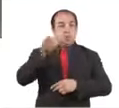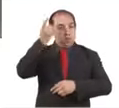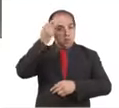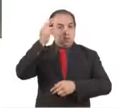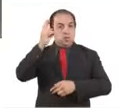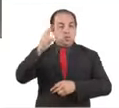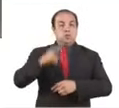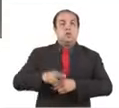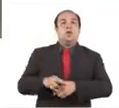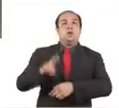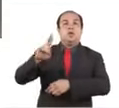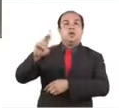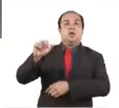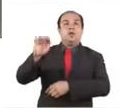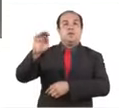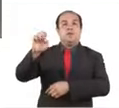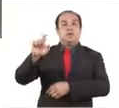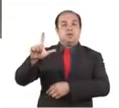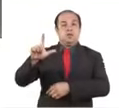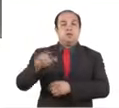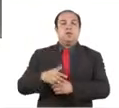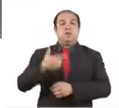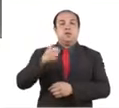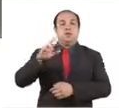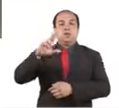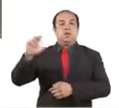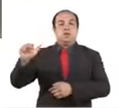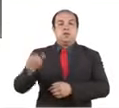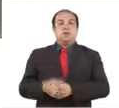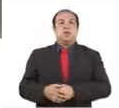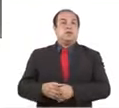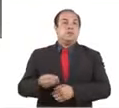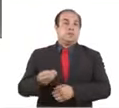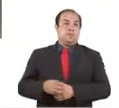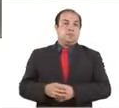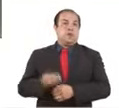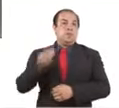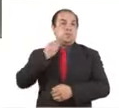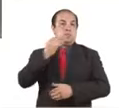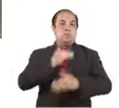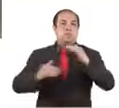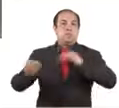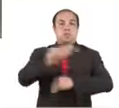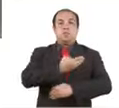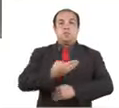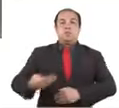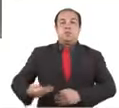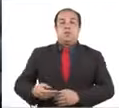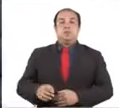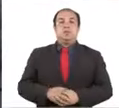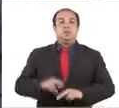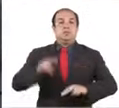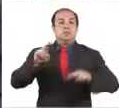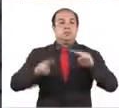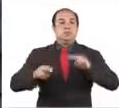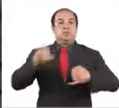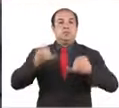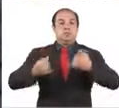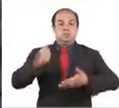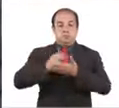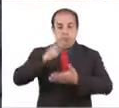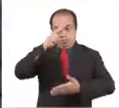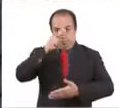doctor Rafael Guerra Álvarez, magistrado presidente del Poder Judicial de la Ciudad de México.